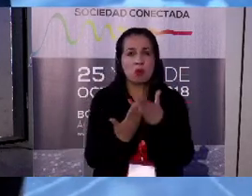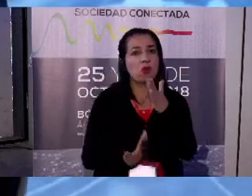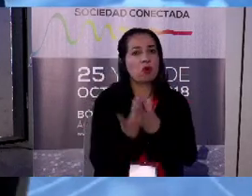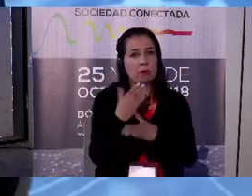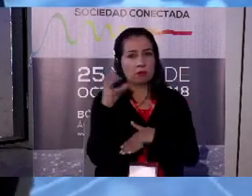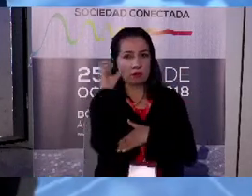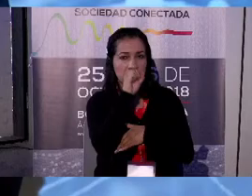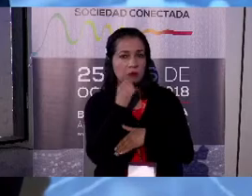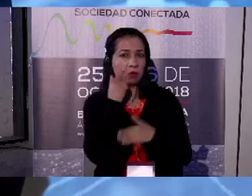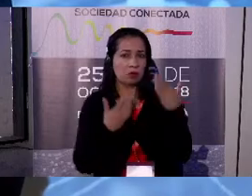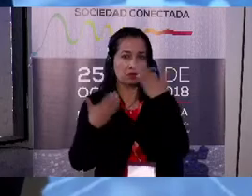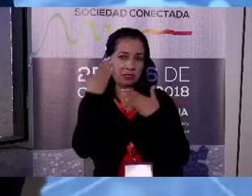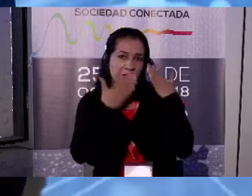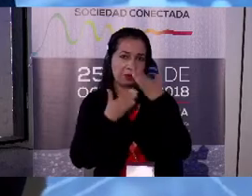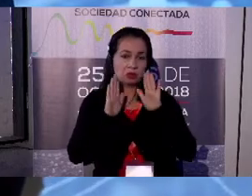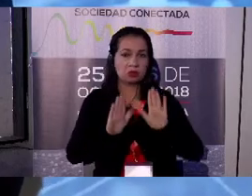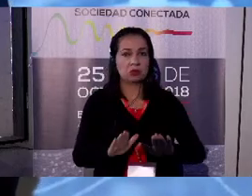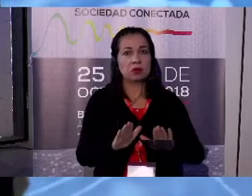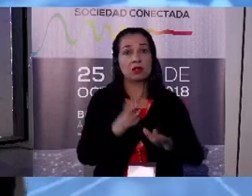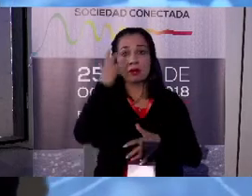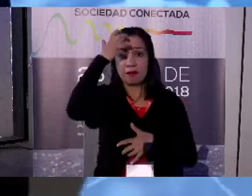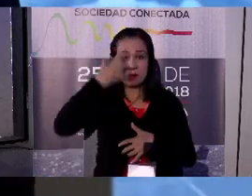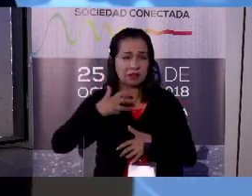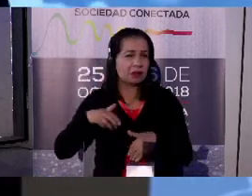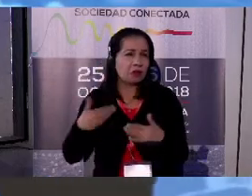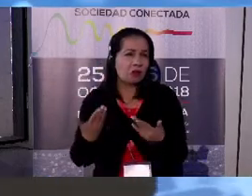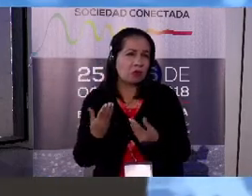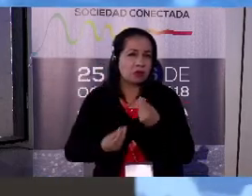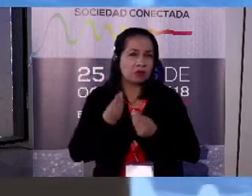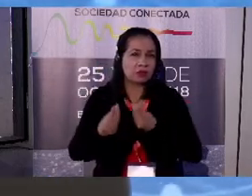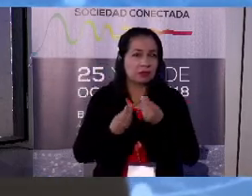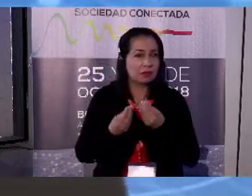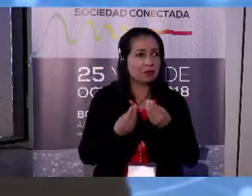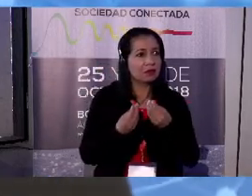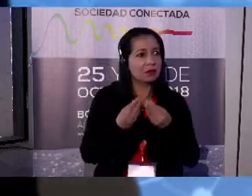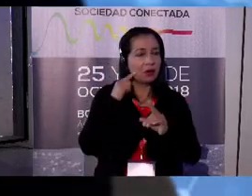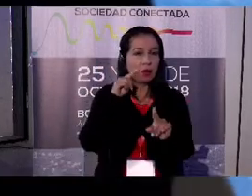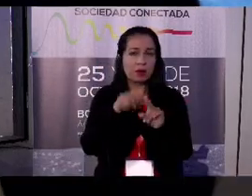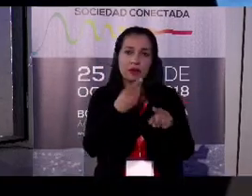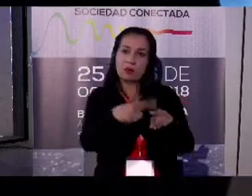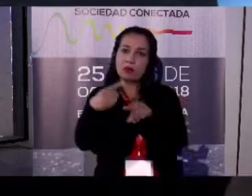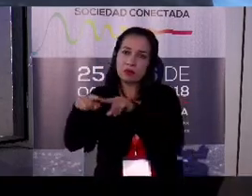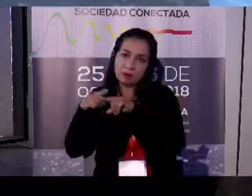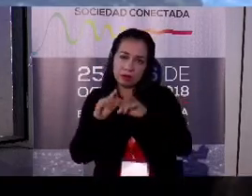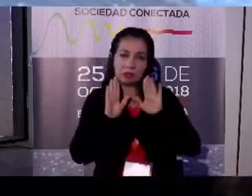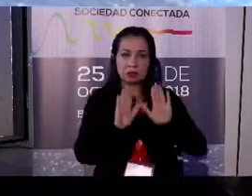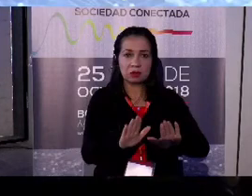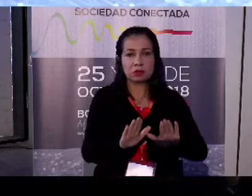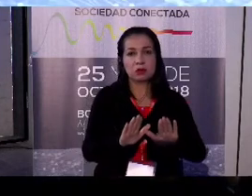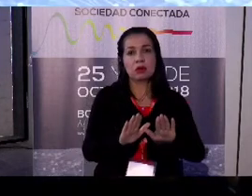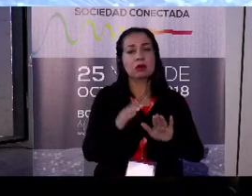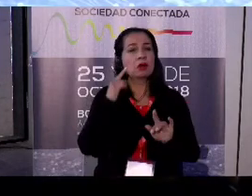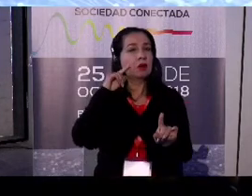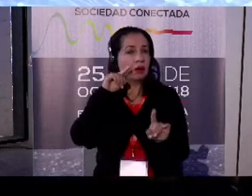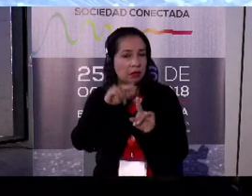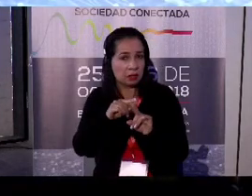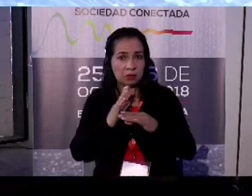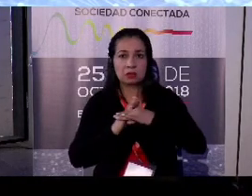con simulaciones esta evaluación se puede llevar a cabo para diferentes propósitos propósitos de